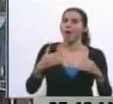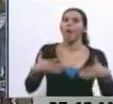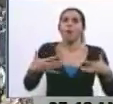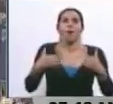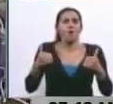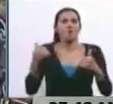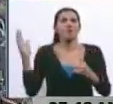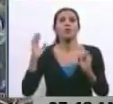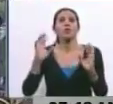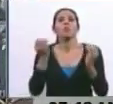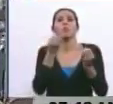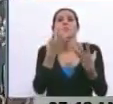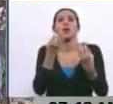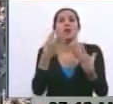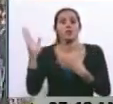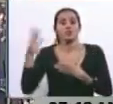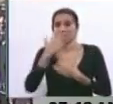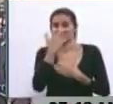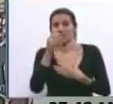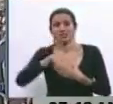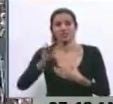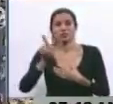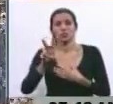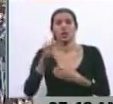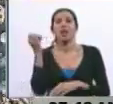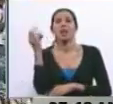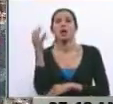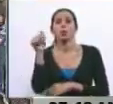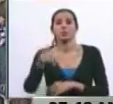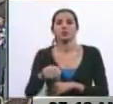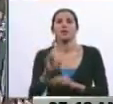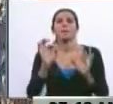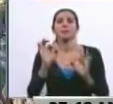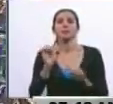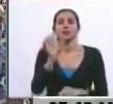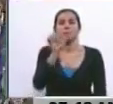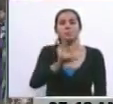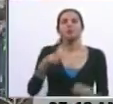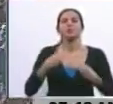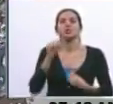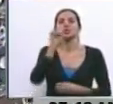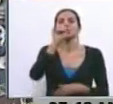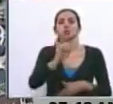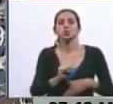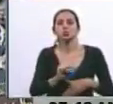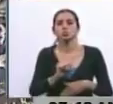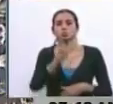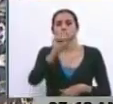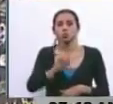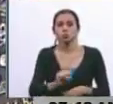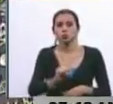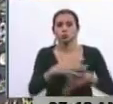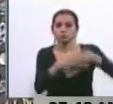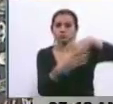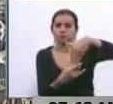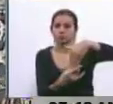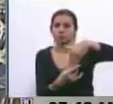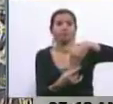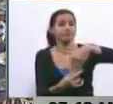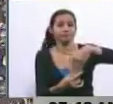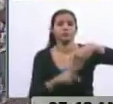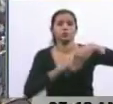esta cumbre, qué bueno que vienen a visitarnos, y sobre todo la gente del sur, del hemisferio sur del planeta, que hemos